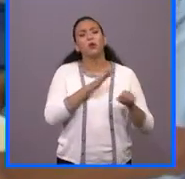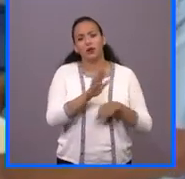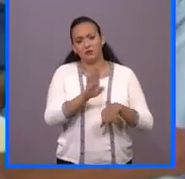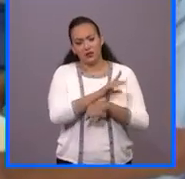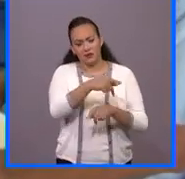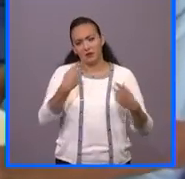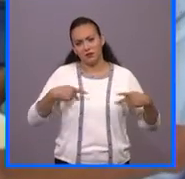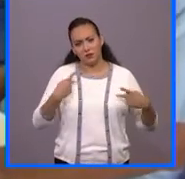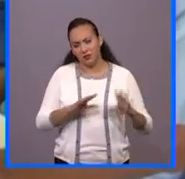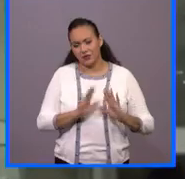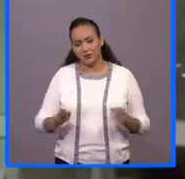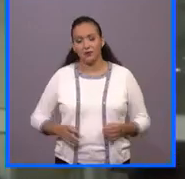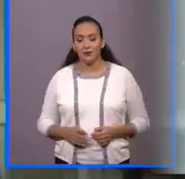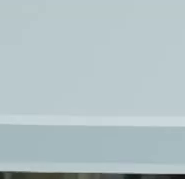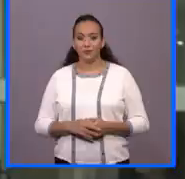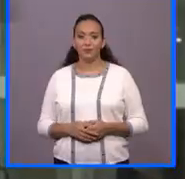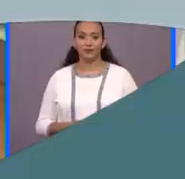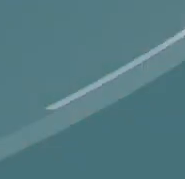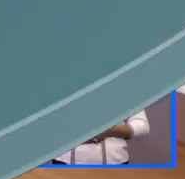una función social.